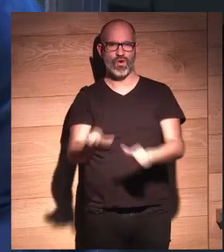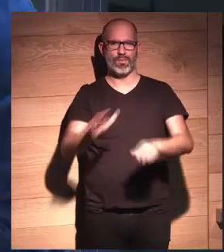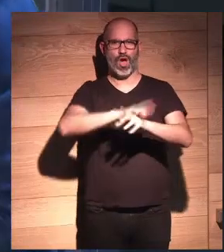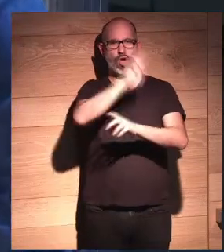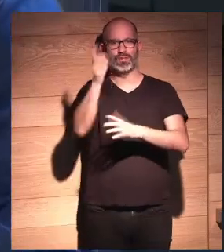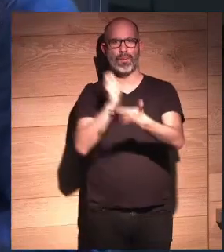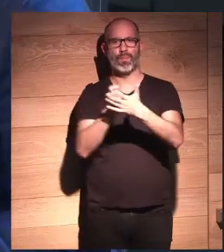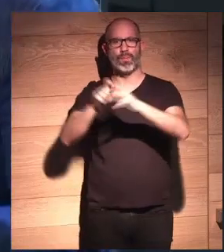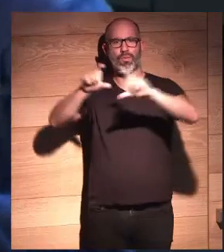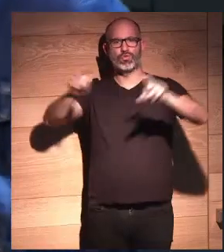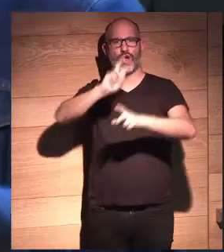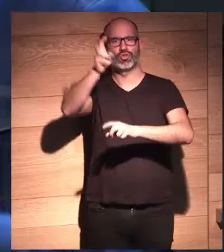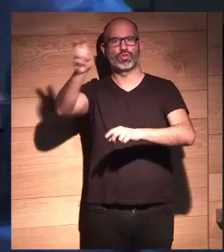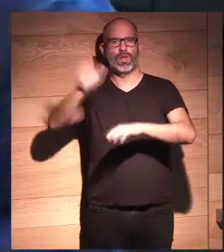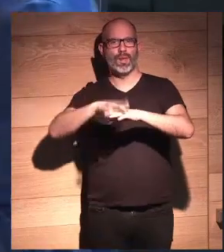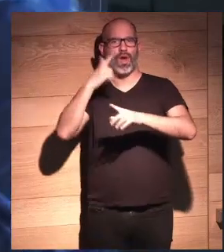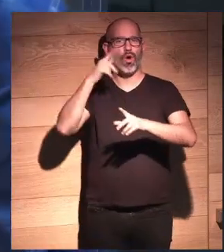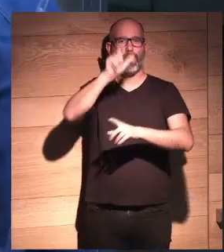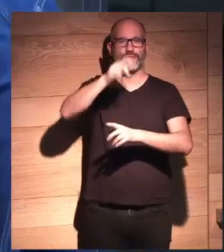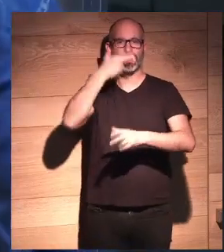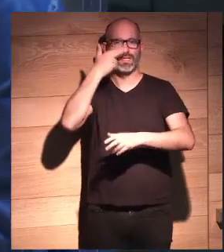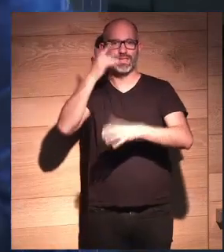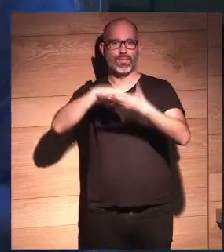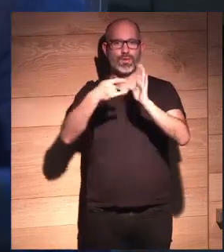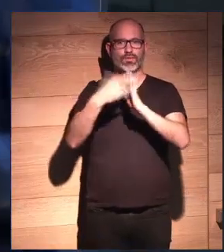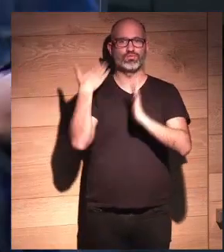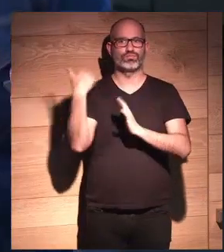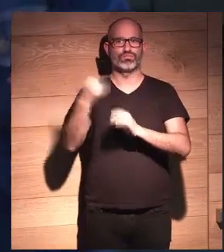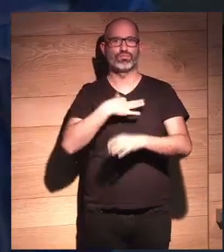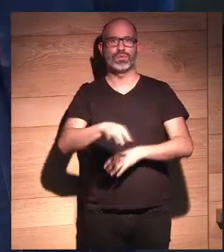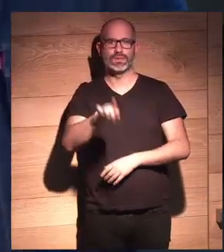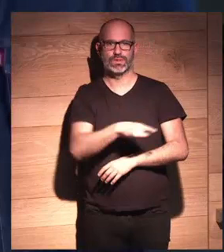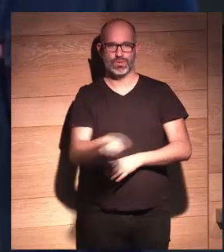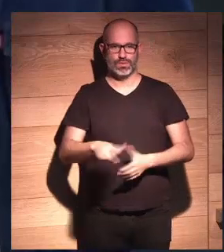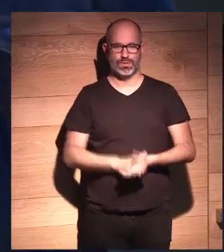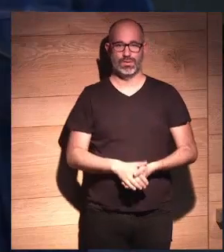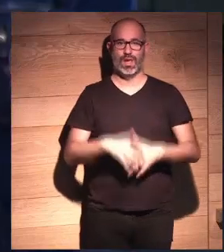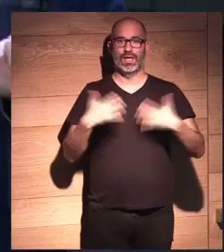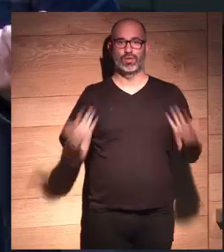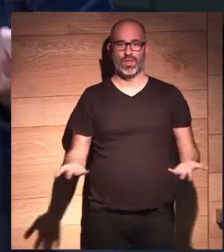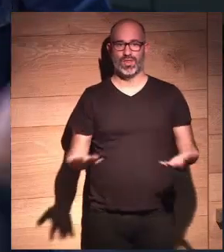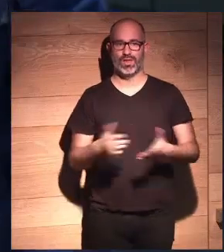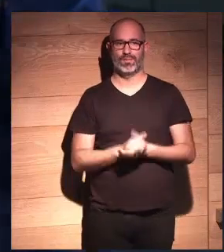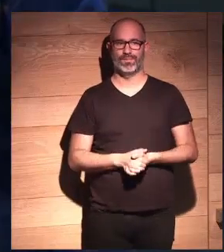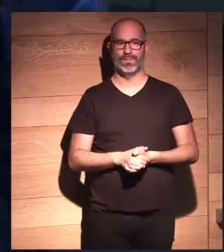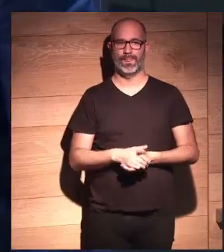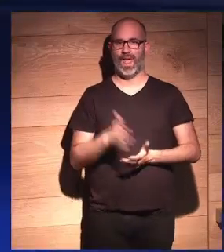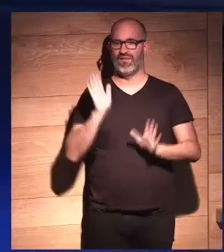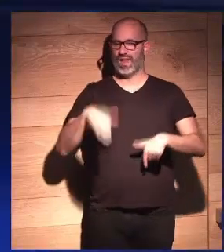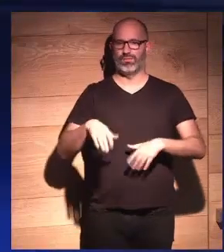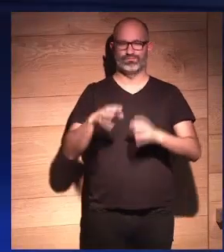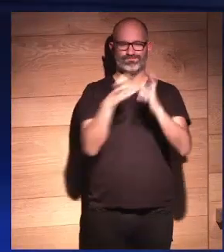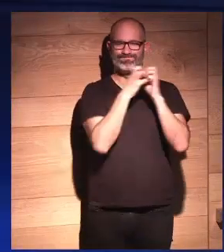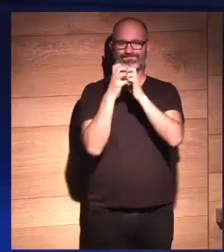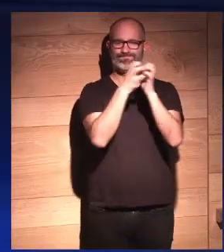otras productoras o a cualquier persona interesada en el proyecto. Bueno, y tomamos una decisión